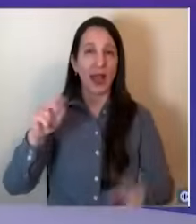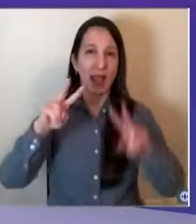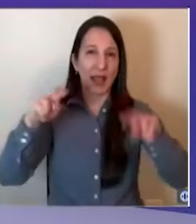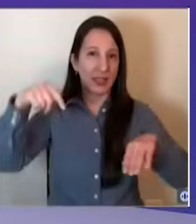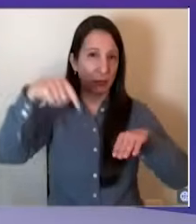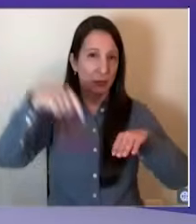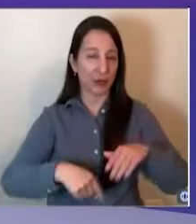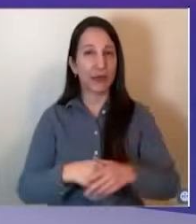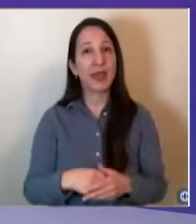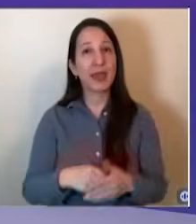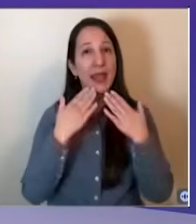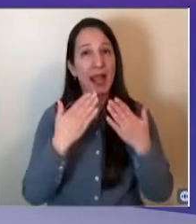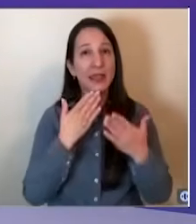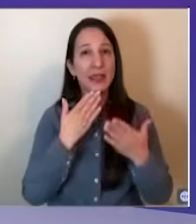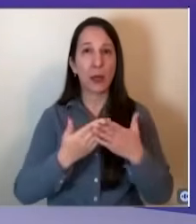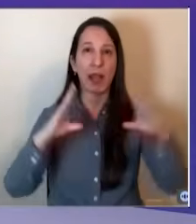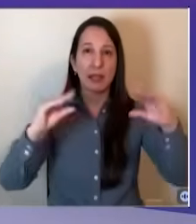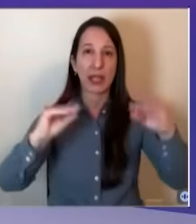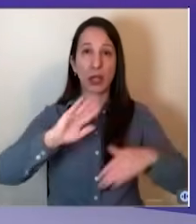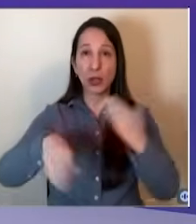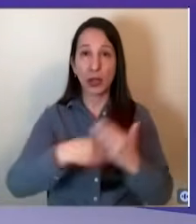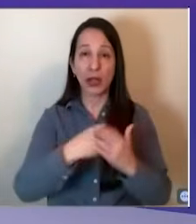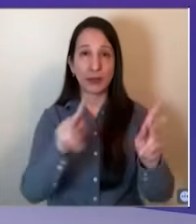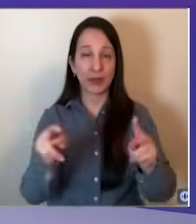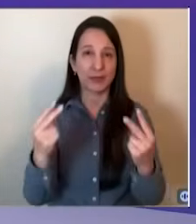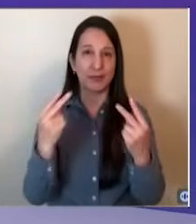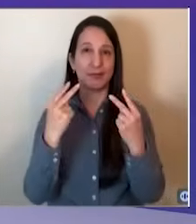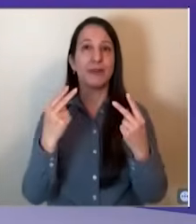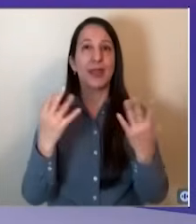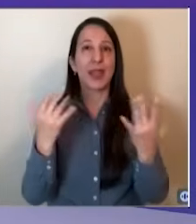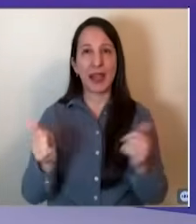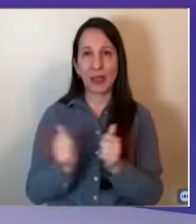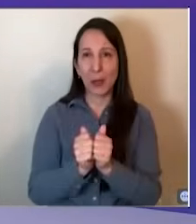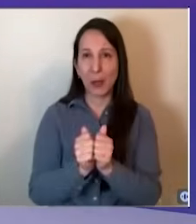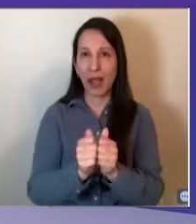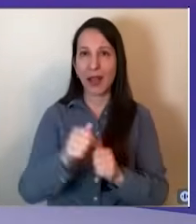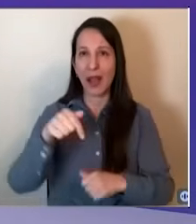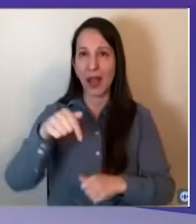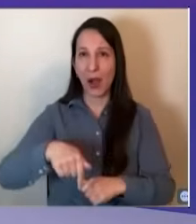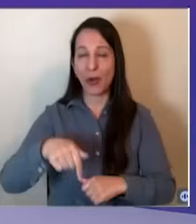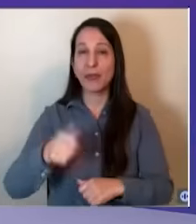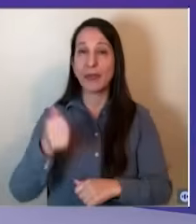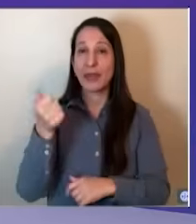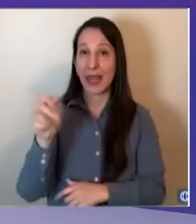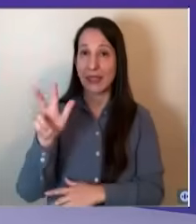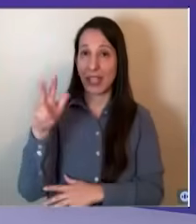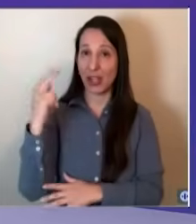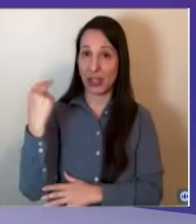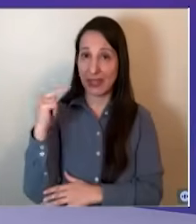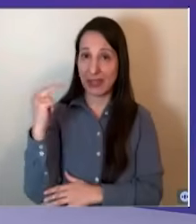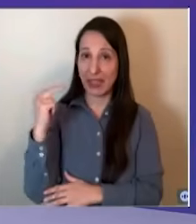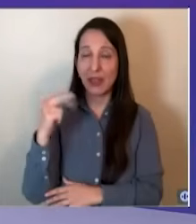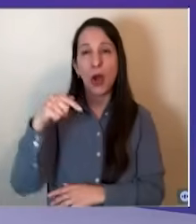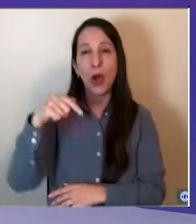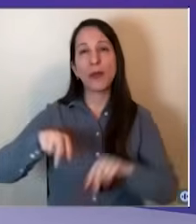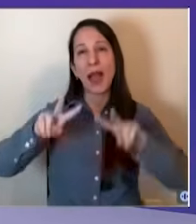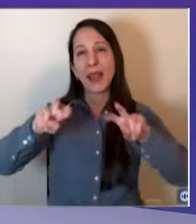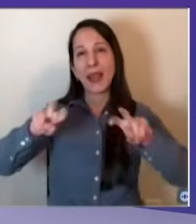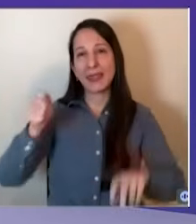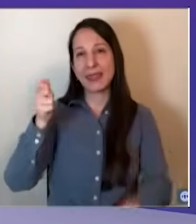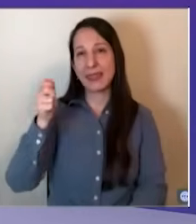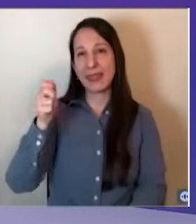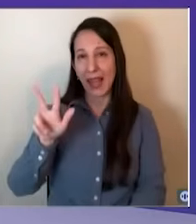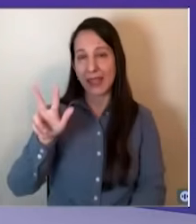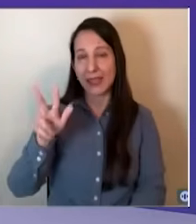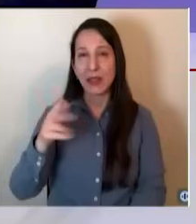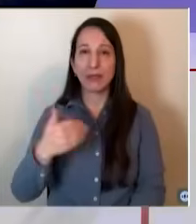buenas tardes a todos nuestros amigos televidentes que nos acompañan en 13 Noticias. Hoy en Análisis 13 tenemos a